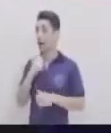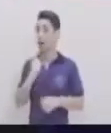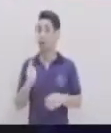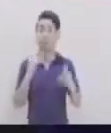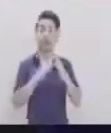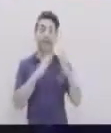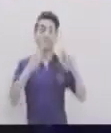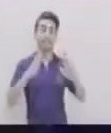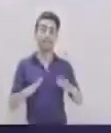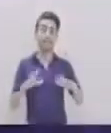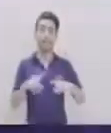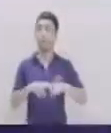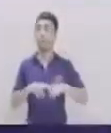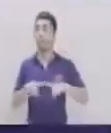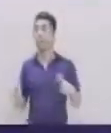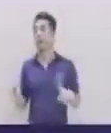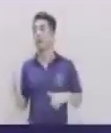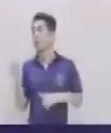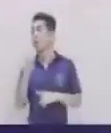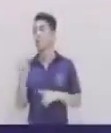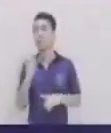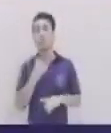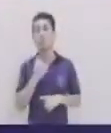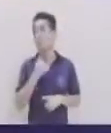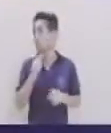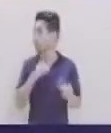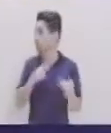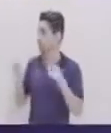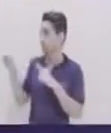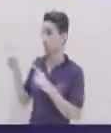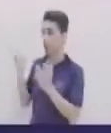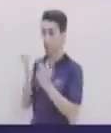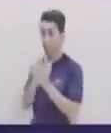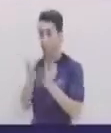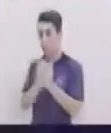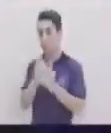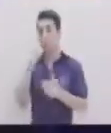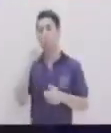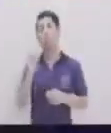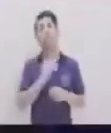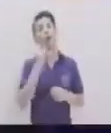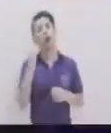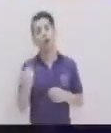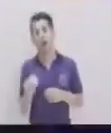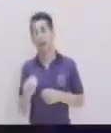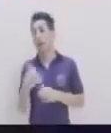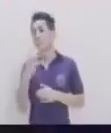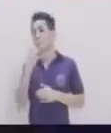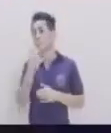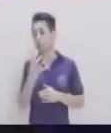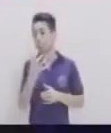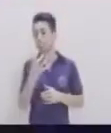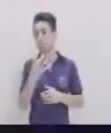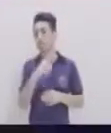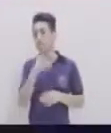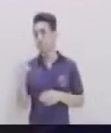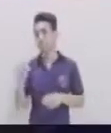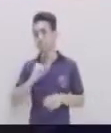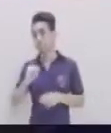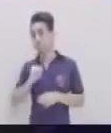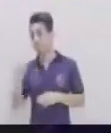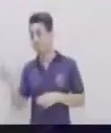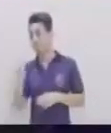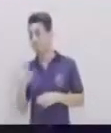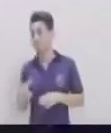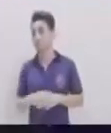encantaba mucho estar en su casa, pero no le gustaba ir a la escuela porque se enojaba con